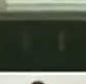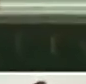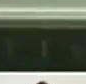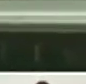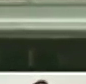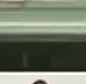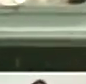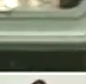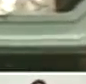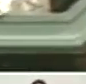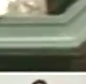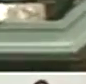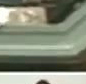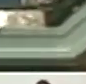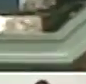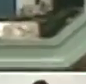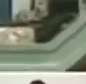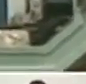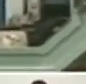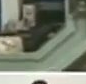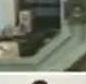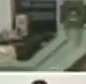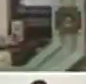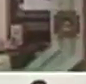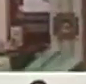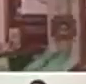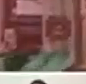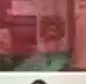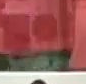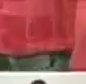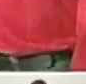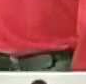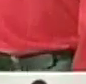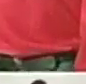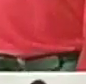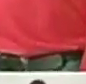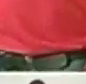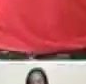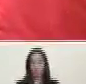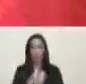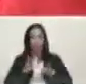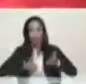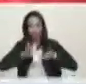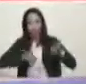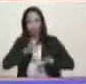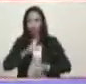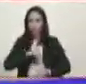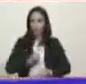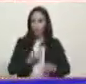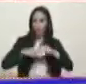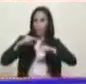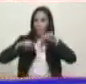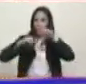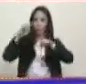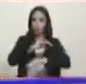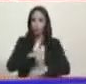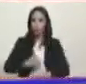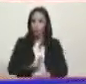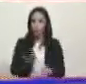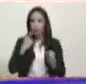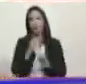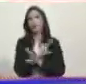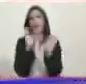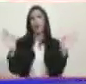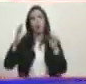aluminio. Lo tenemos todo. Venezuela puede hacer su sistema ferrocarrilero, sus sistemas de metro. Soñar